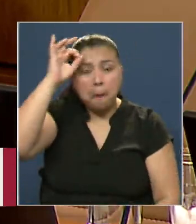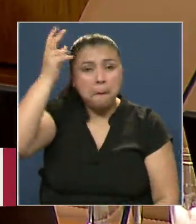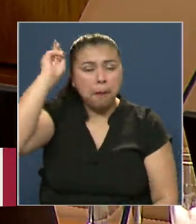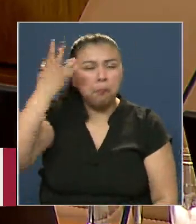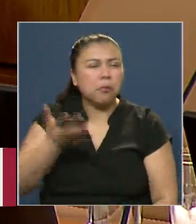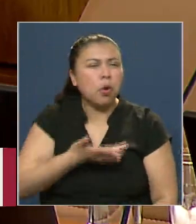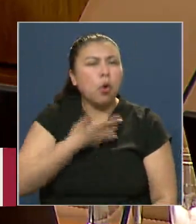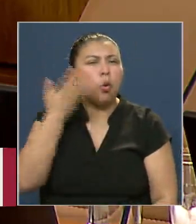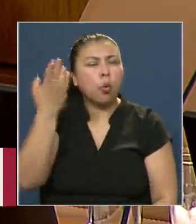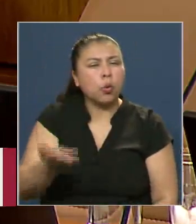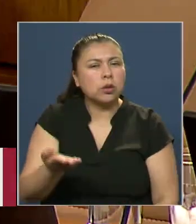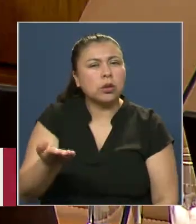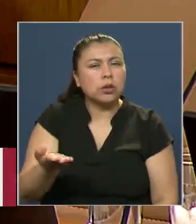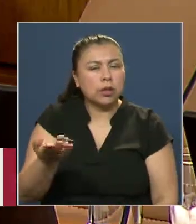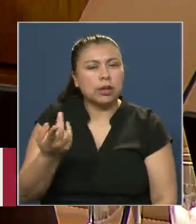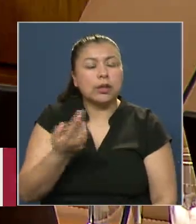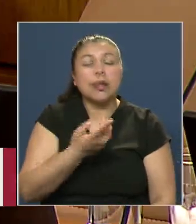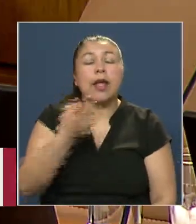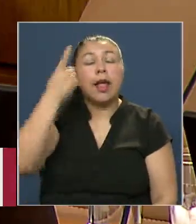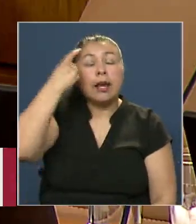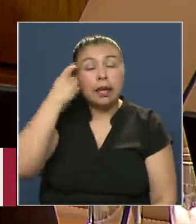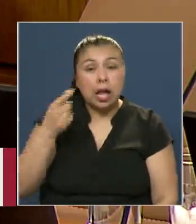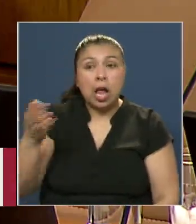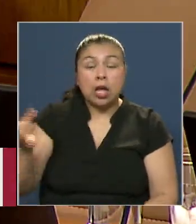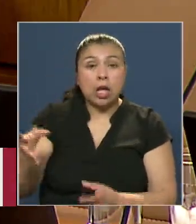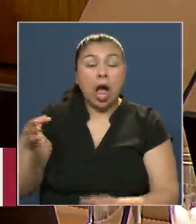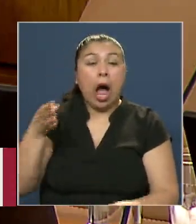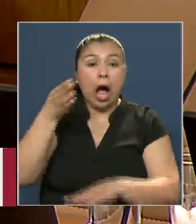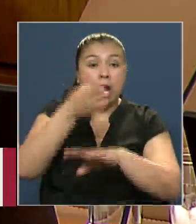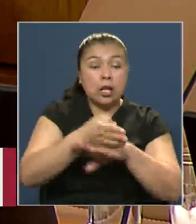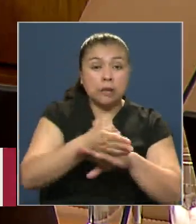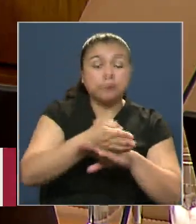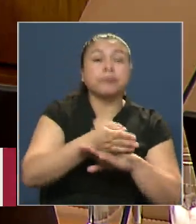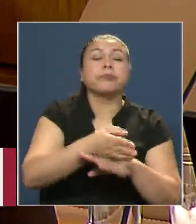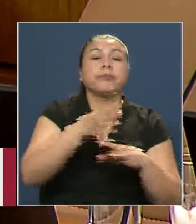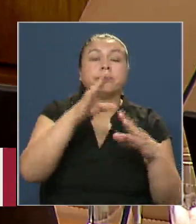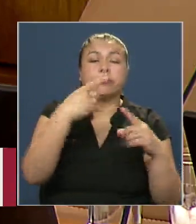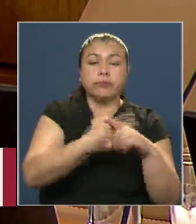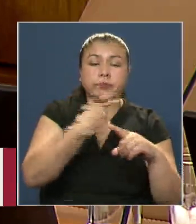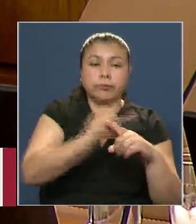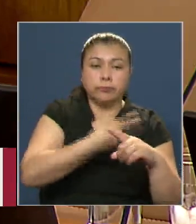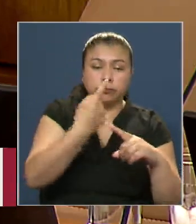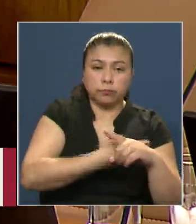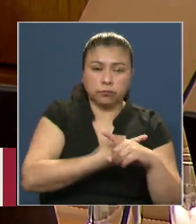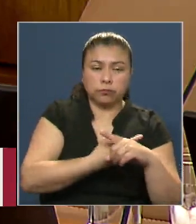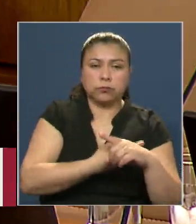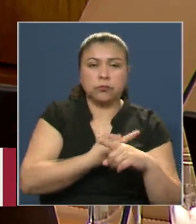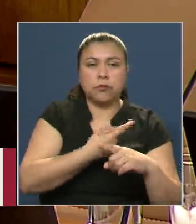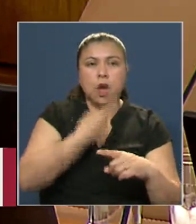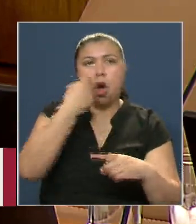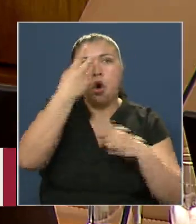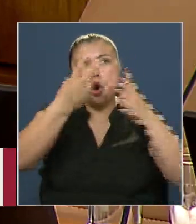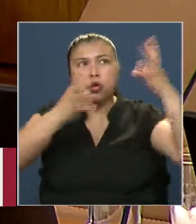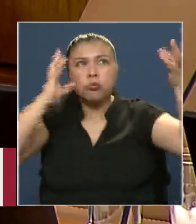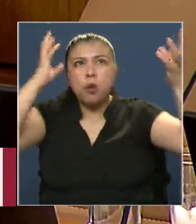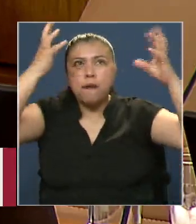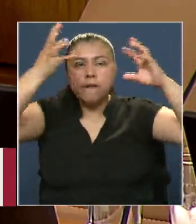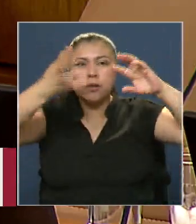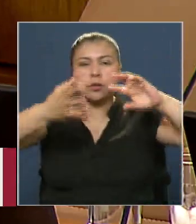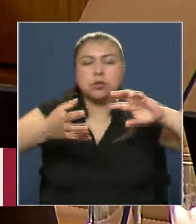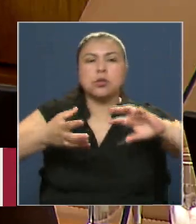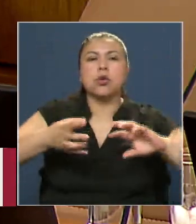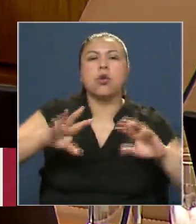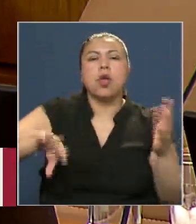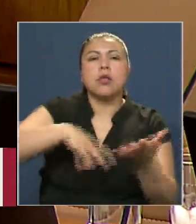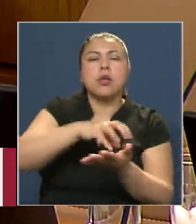¿Usted cree que han ido a hablar con las comunidades mapuches? ¿Usted cree que conocen la cosmovisión del pueblo mapuche?